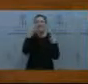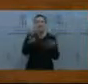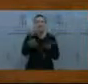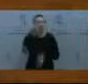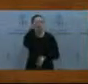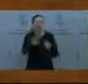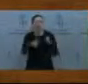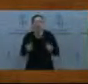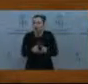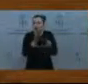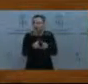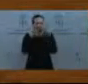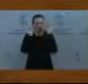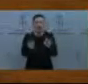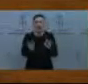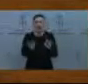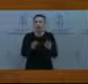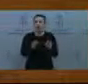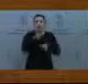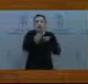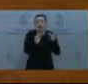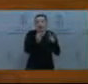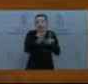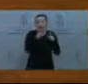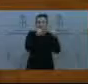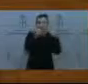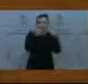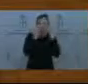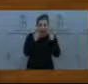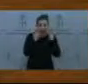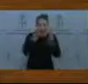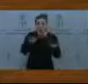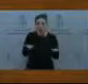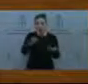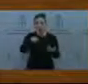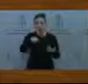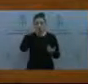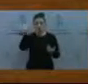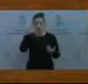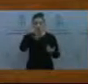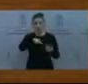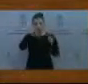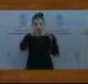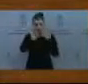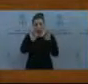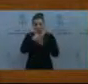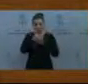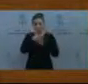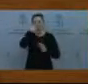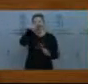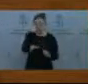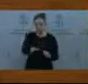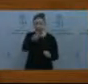familia asturiana, cuando nosotros denunciamos este tema, pagaba al mes